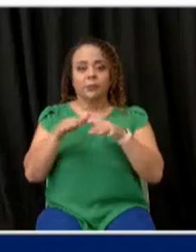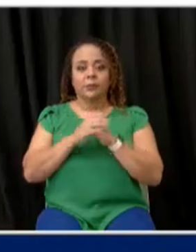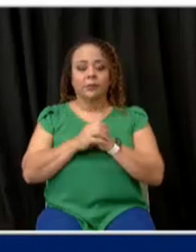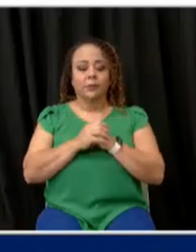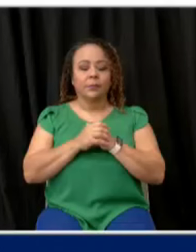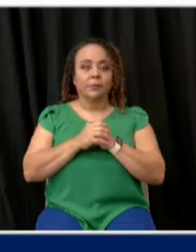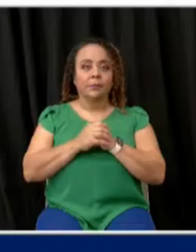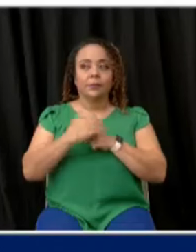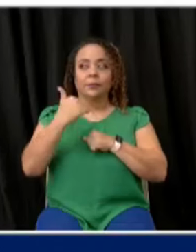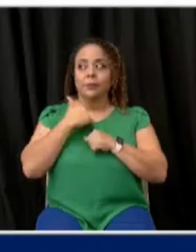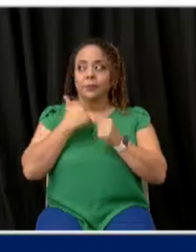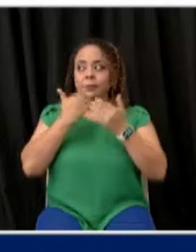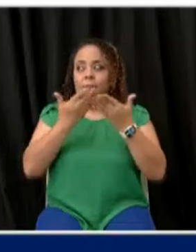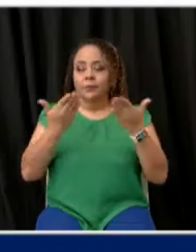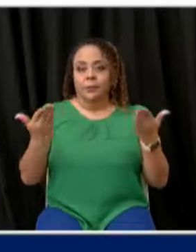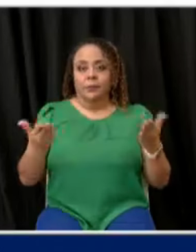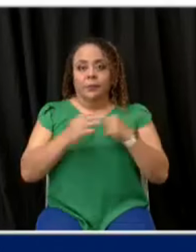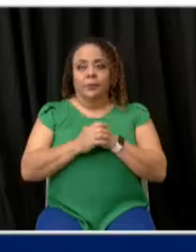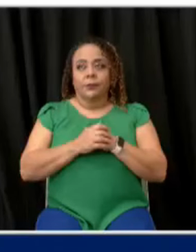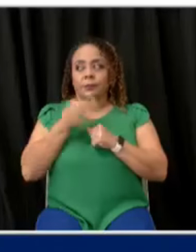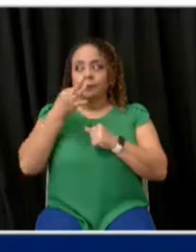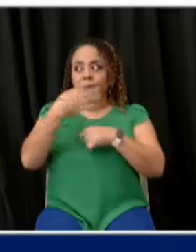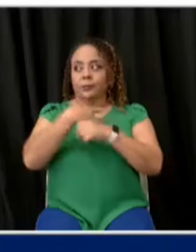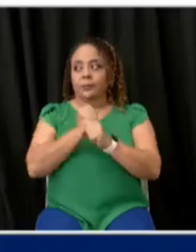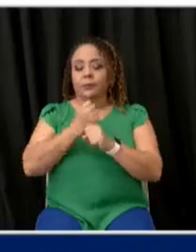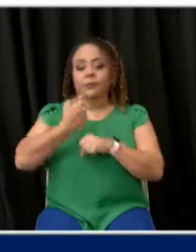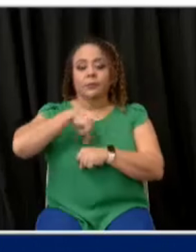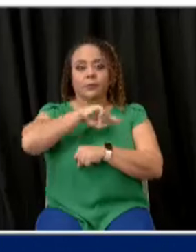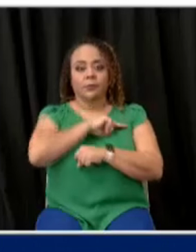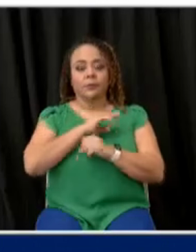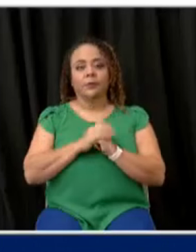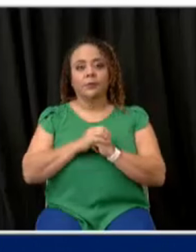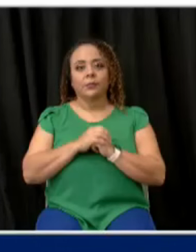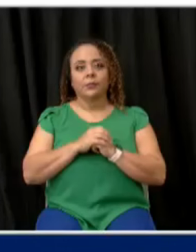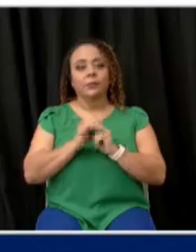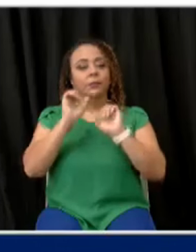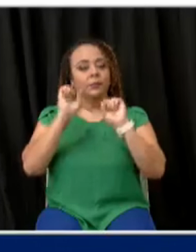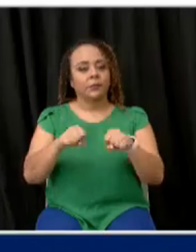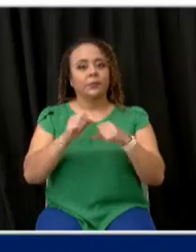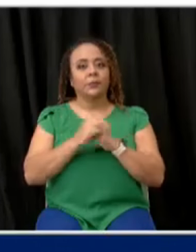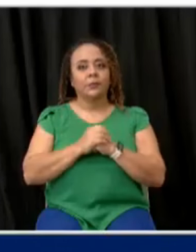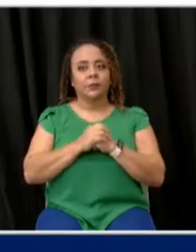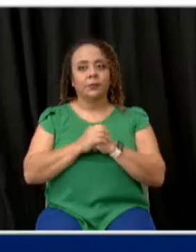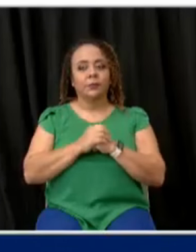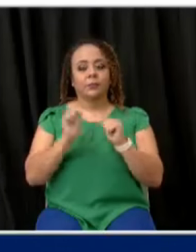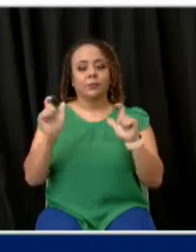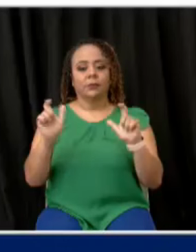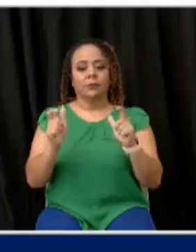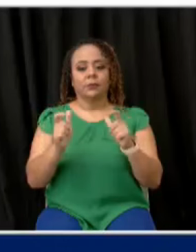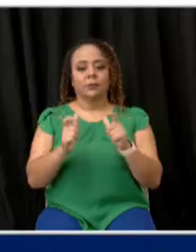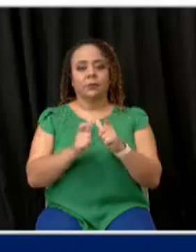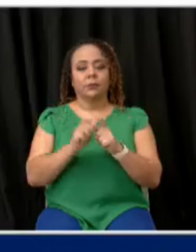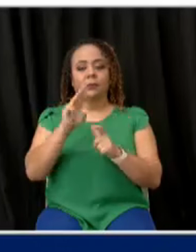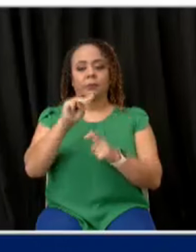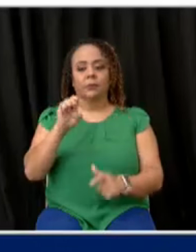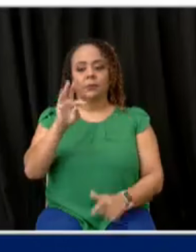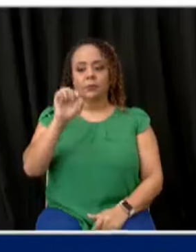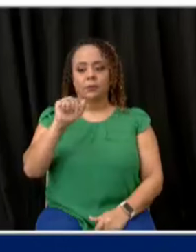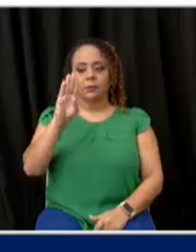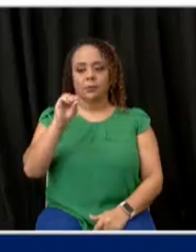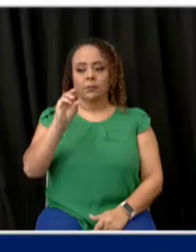sea, hay cosas que hacer en las cuales nosotros podemos bajarle la carga metabólica y bajar el